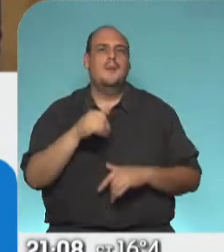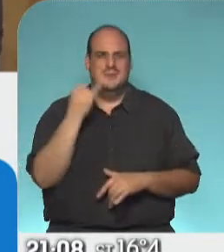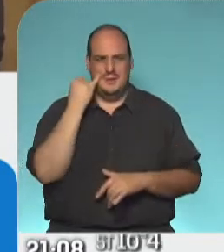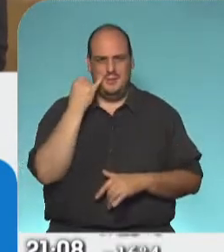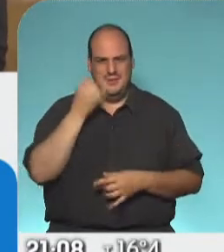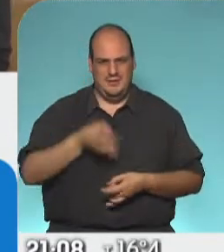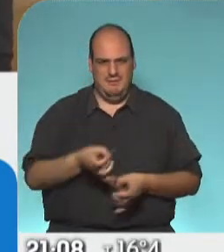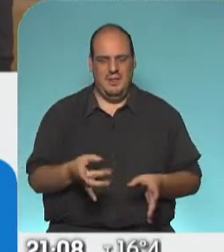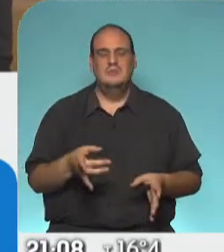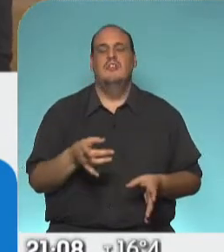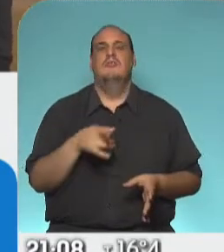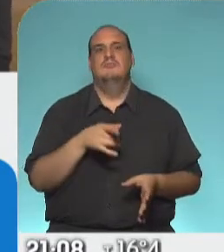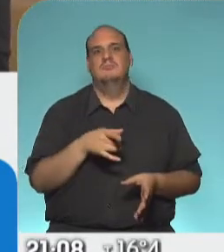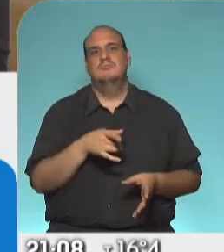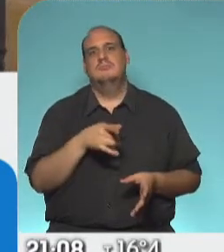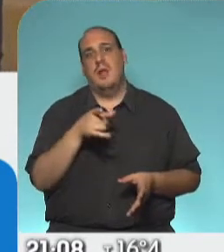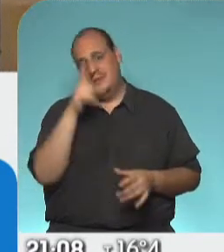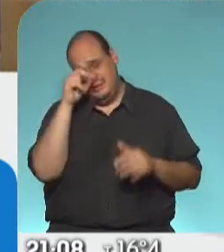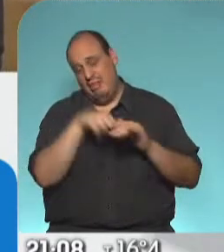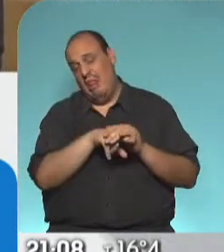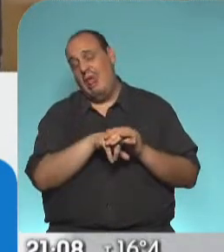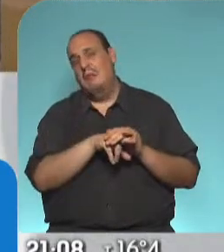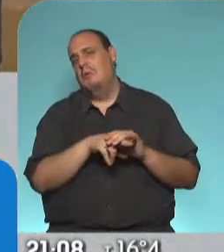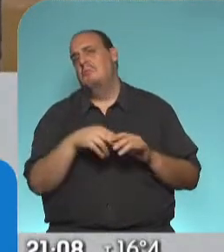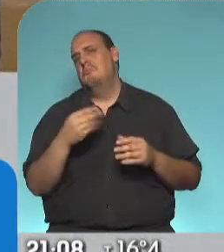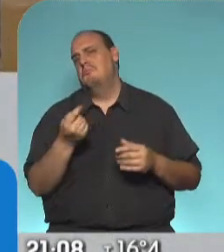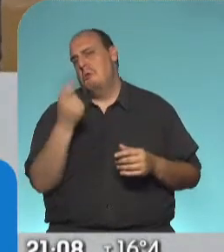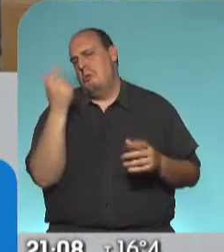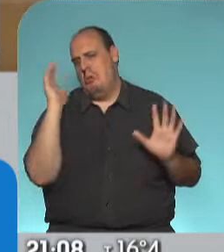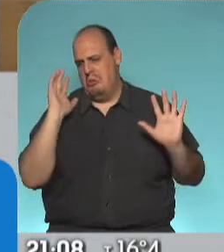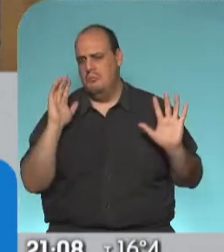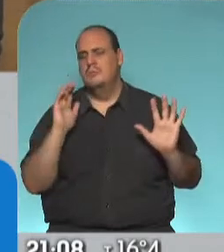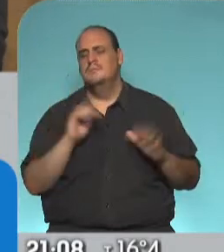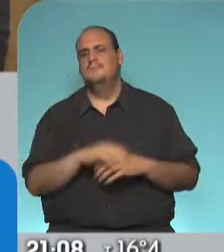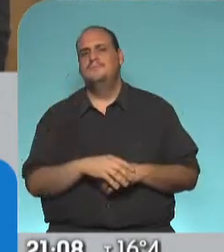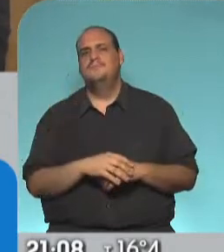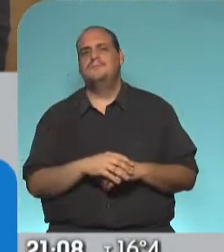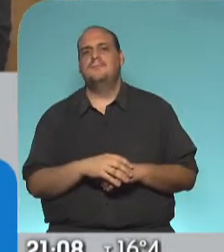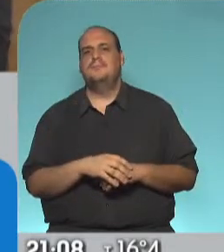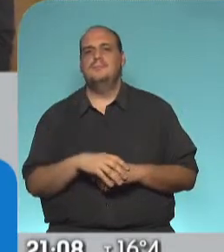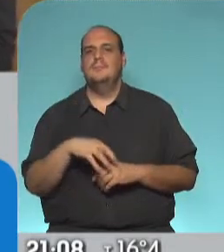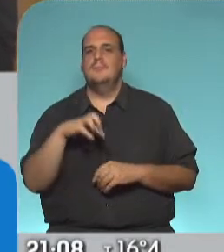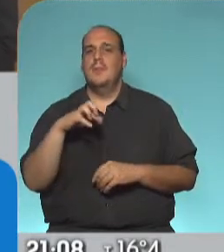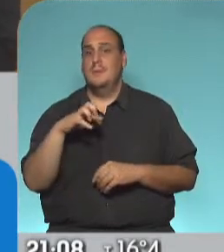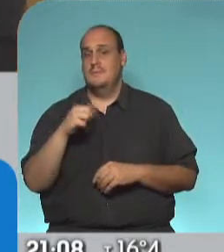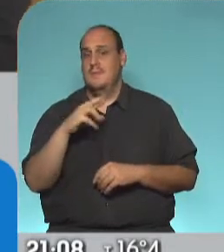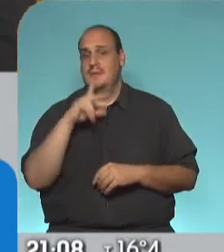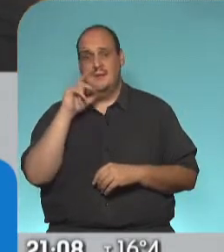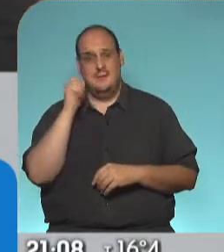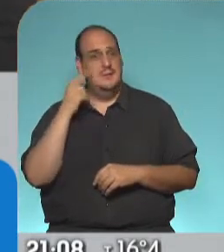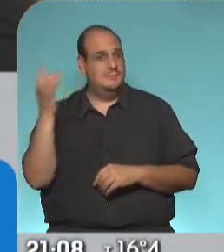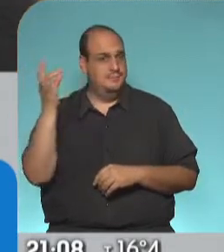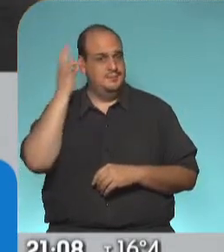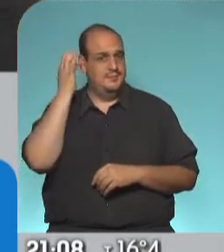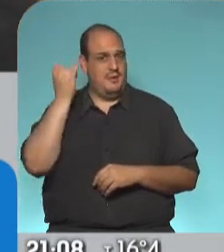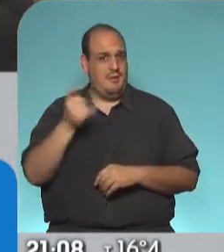entraba a internarse, pero después salía. Patricia está conectada y lista para responder